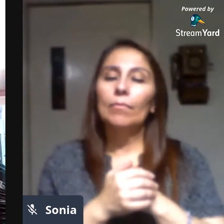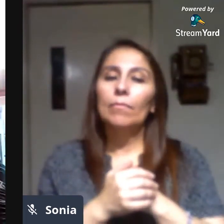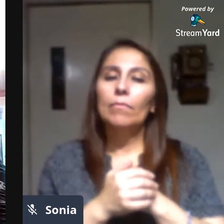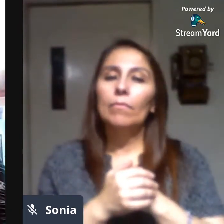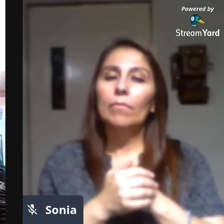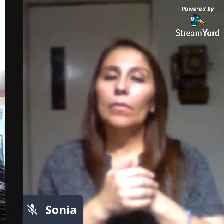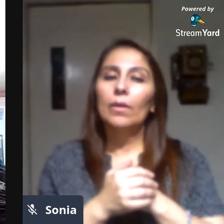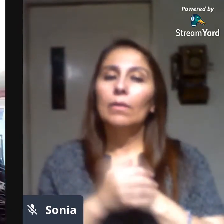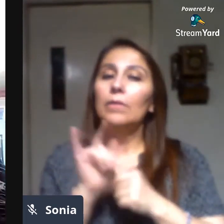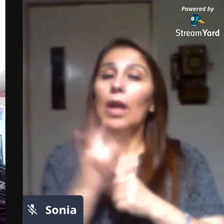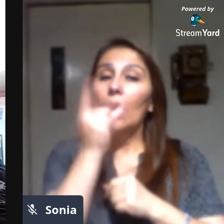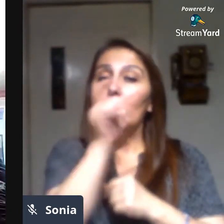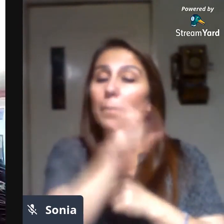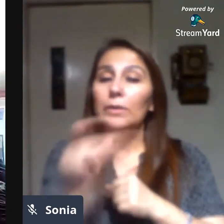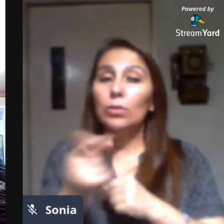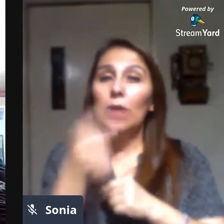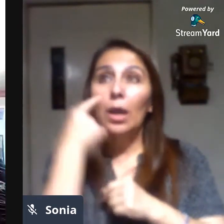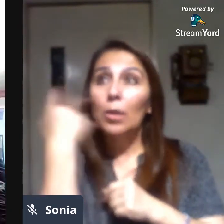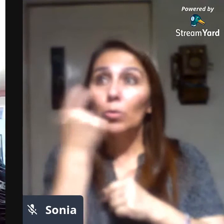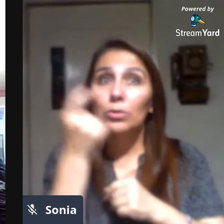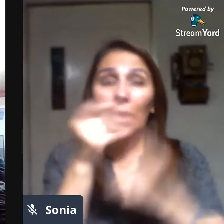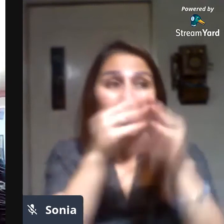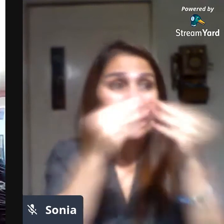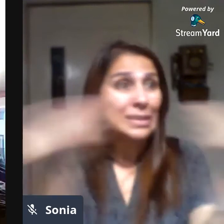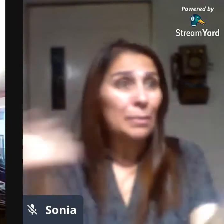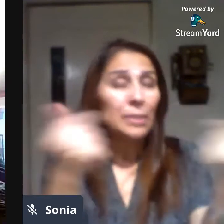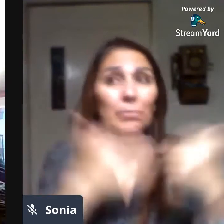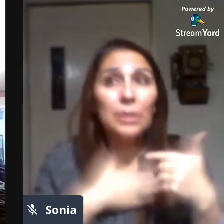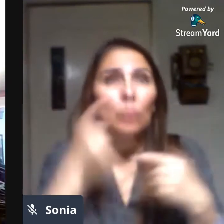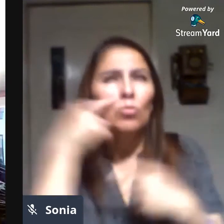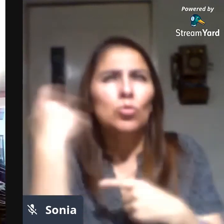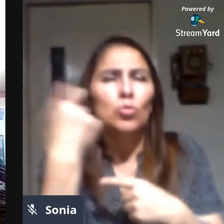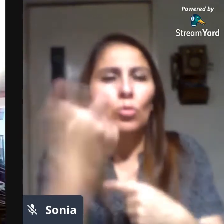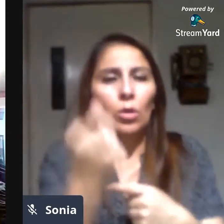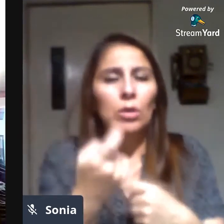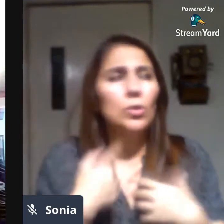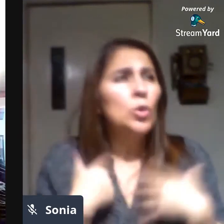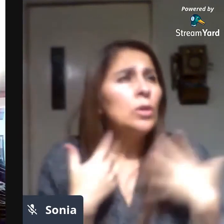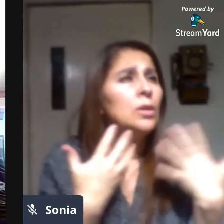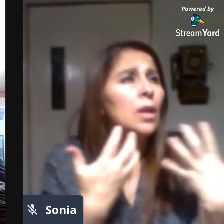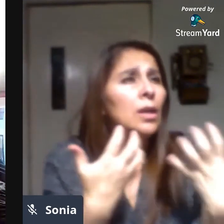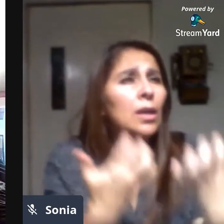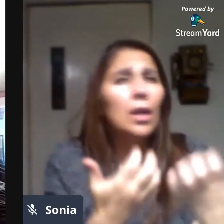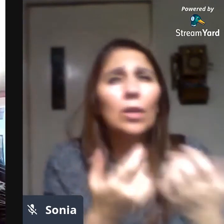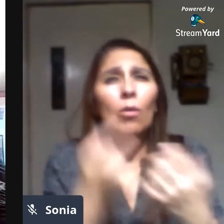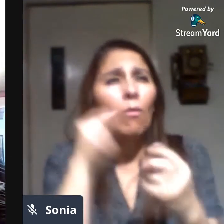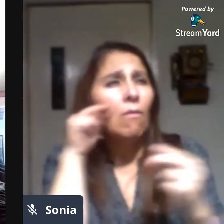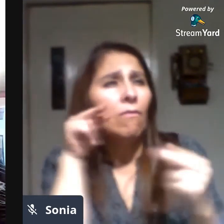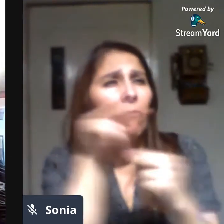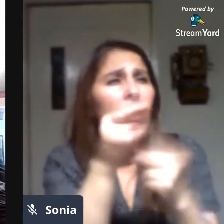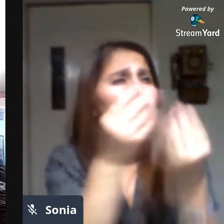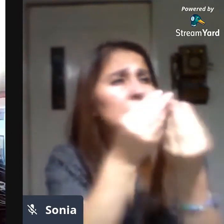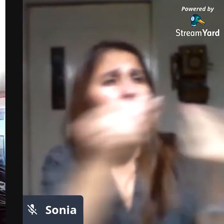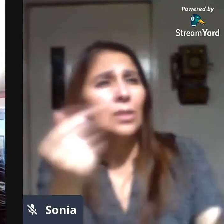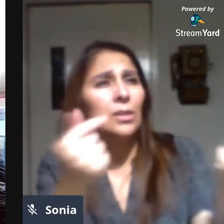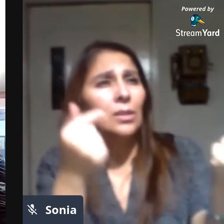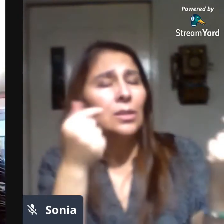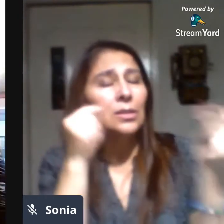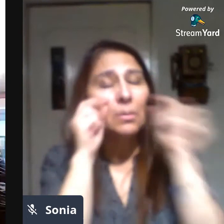desaparecido dice anhelo contemplar su ausencia sin nublar mis ojos